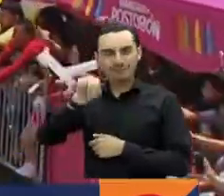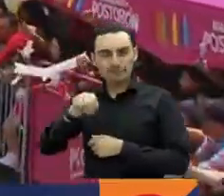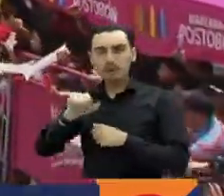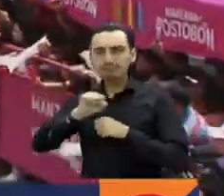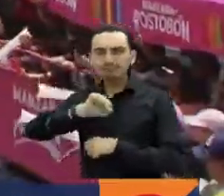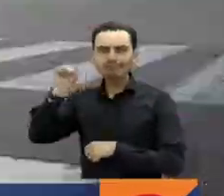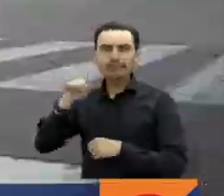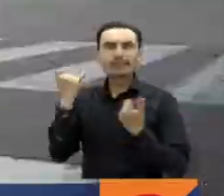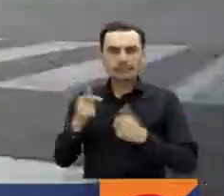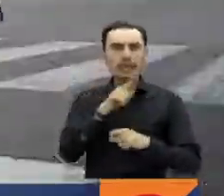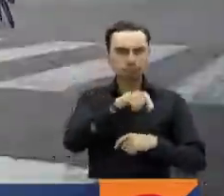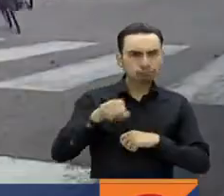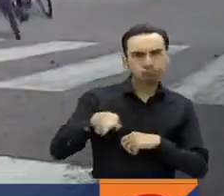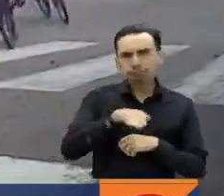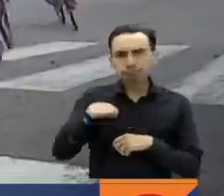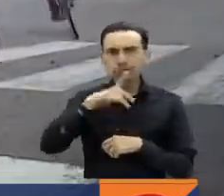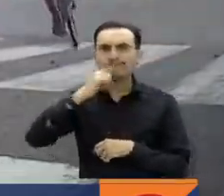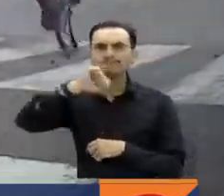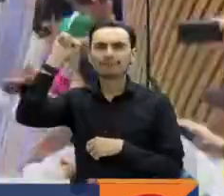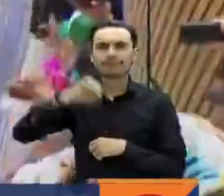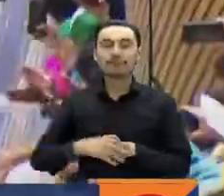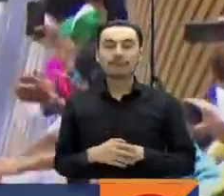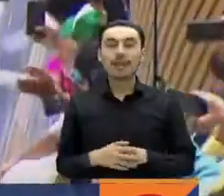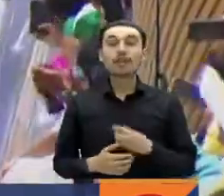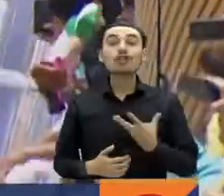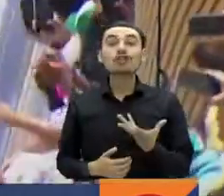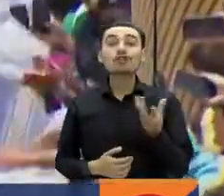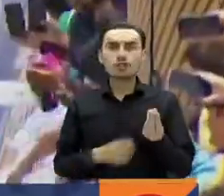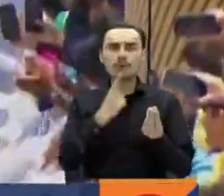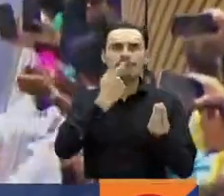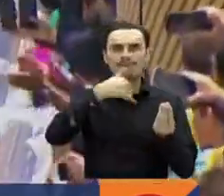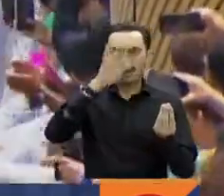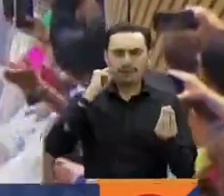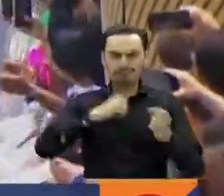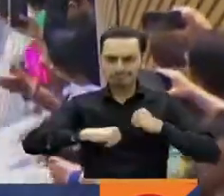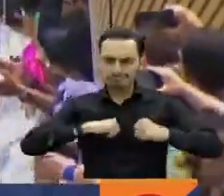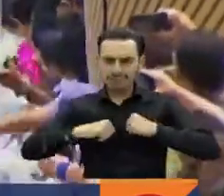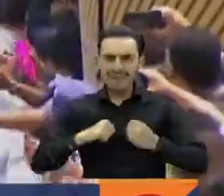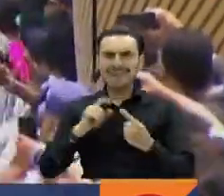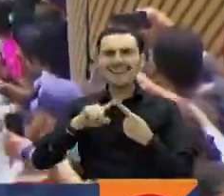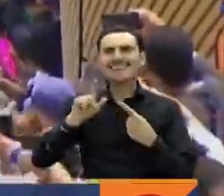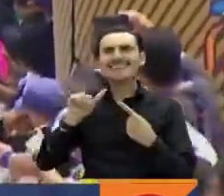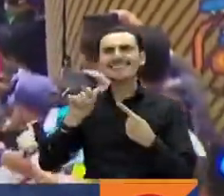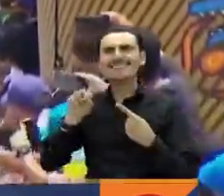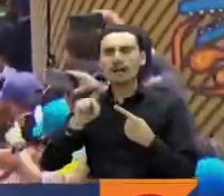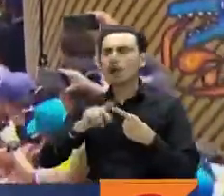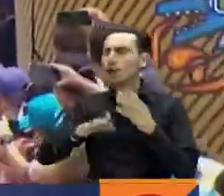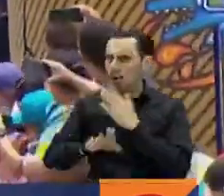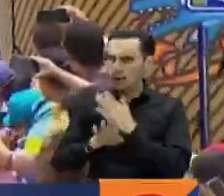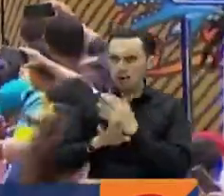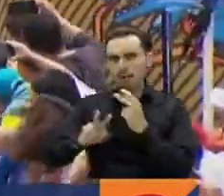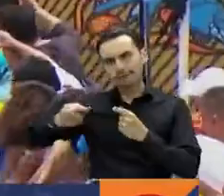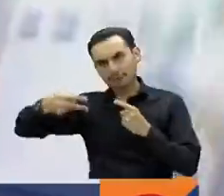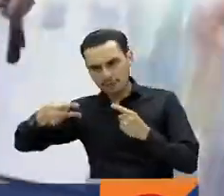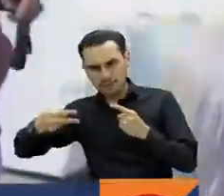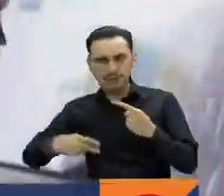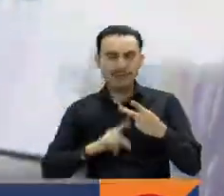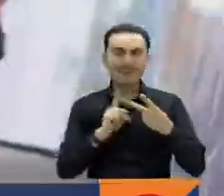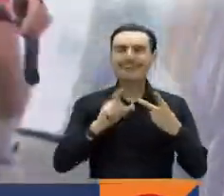con victoria de etapa. El grupo de favoritas llegó encabezado por Lina Marcela Hernández, quien conservó su segundo puesto.